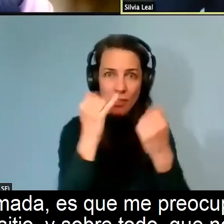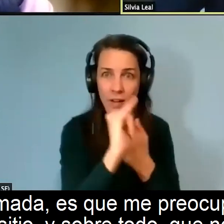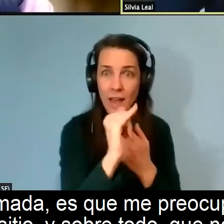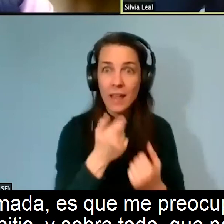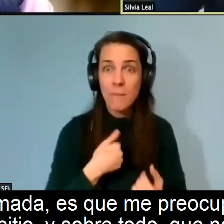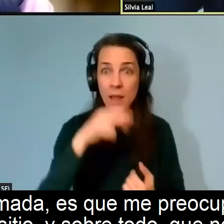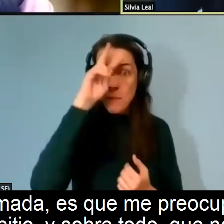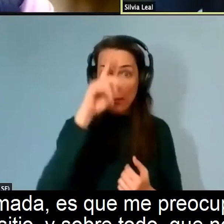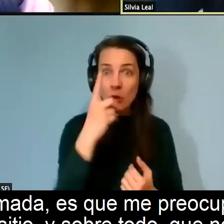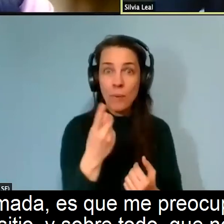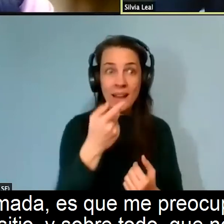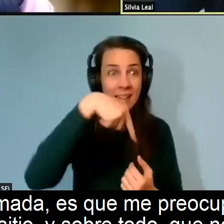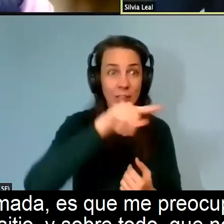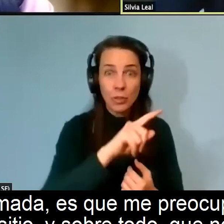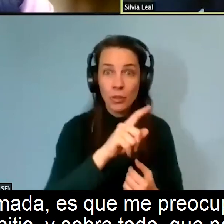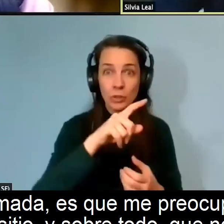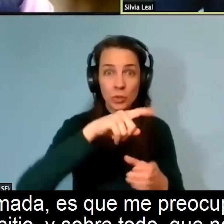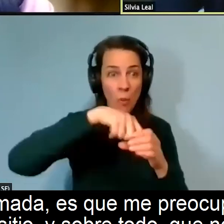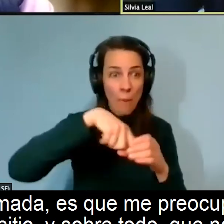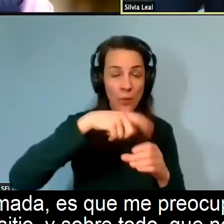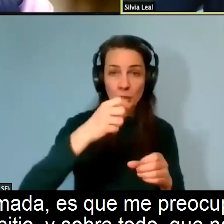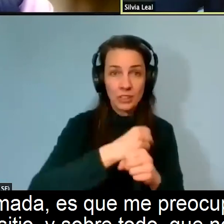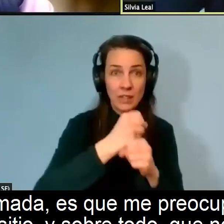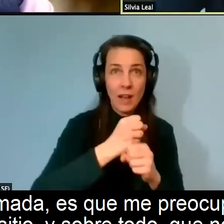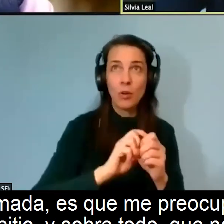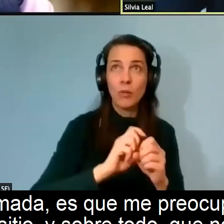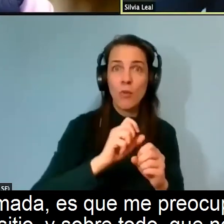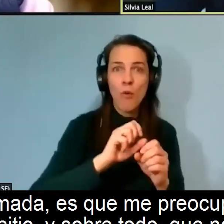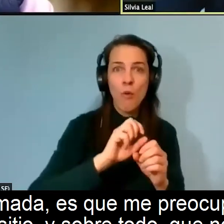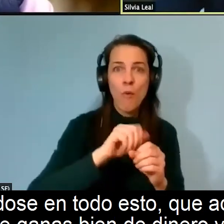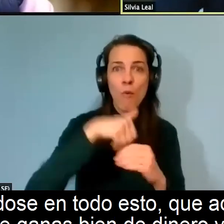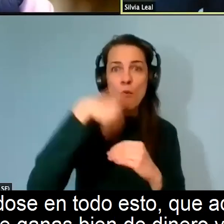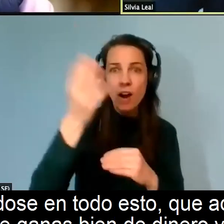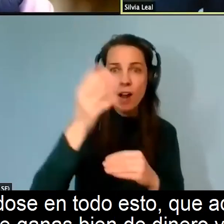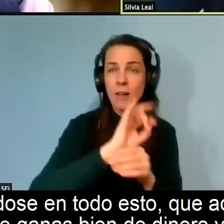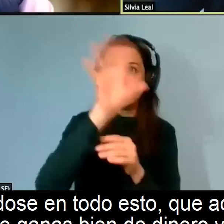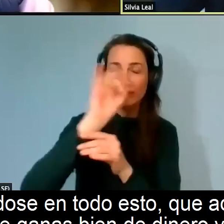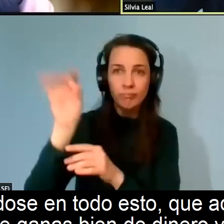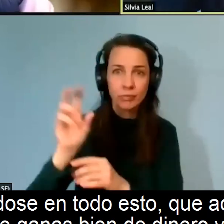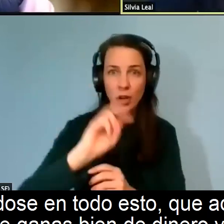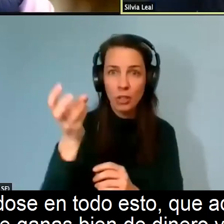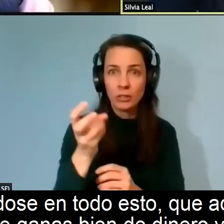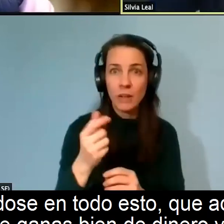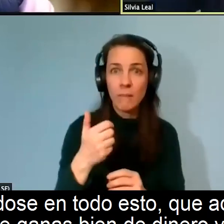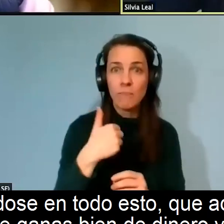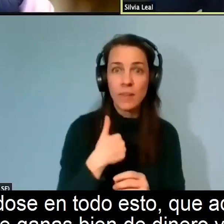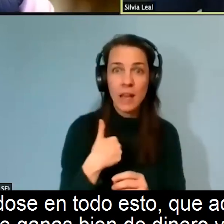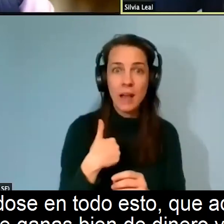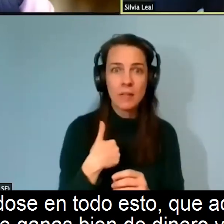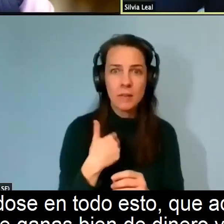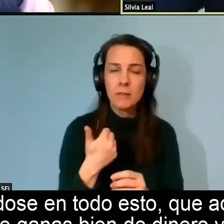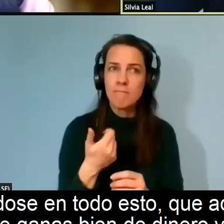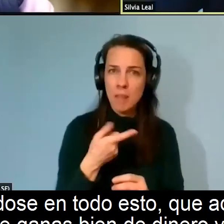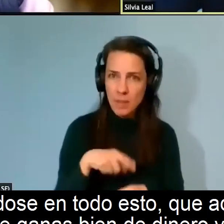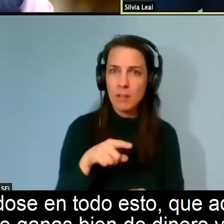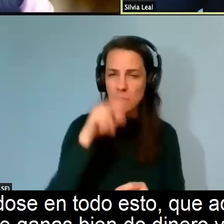que se vayan todos estos puestos a otro sitio y sobre todo que no haya gente más proactiva formándose en todo esto, que además es